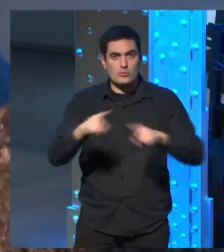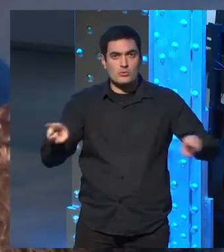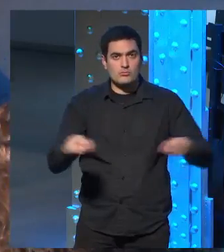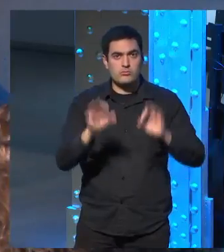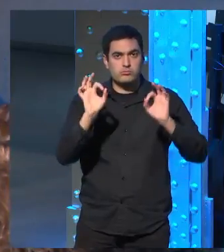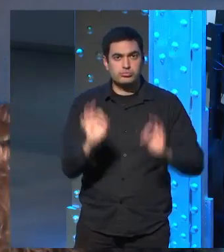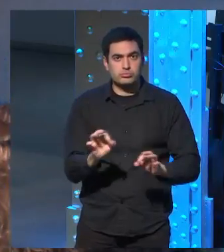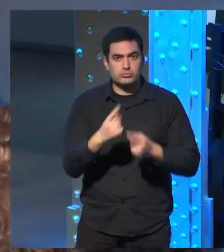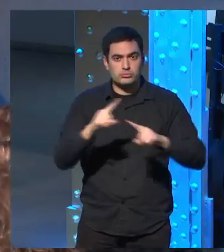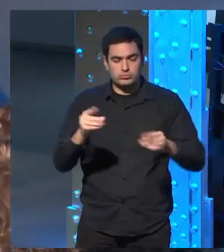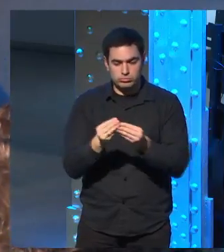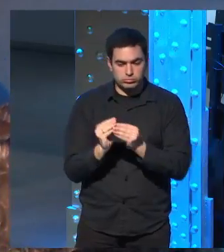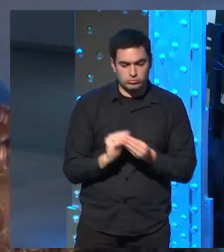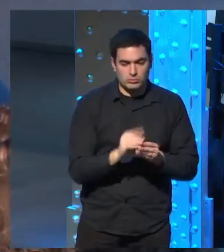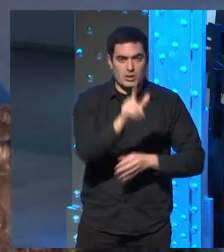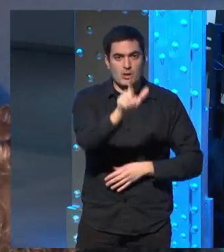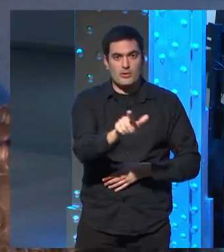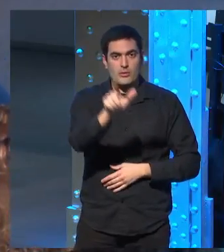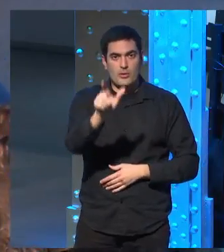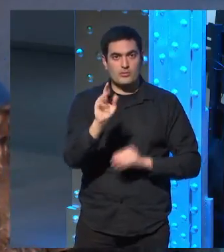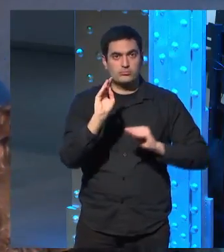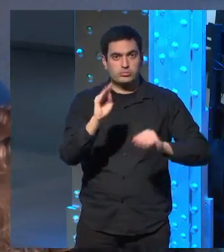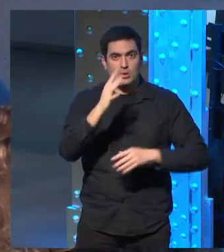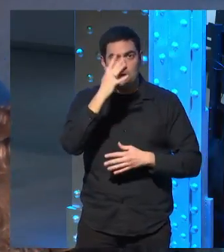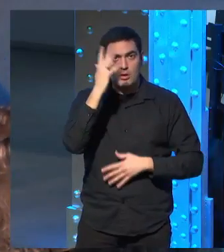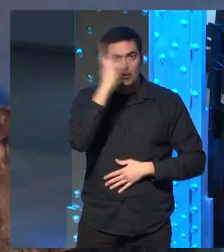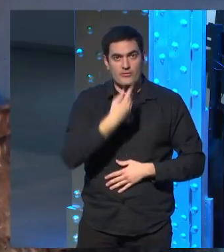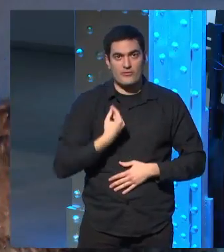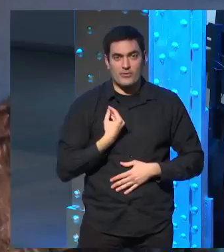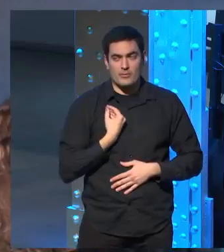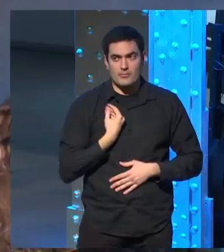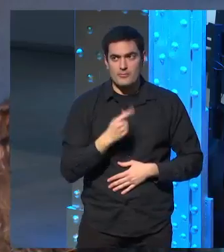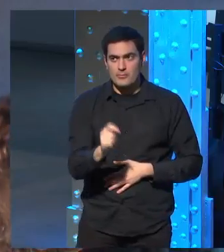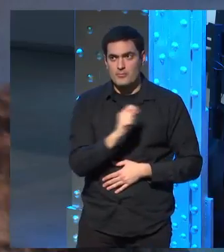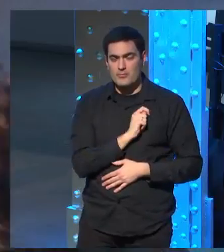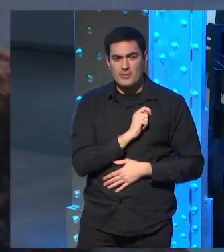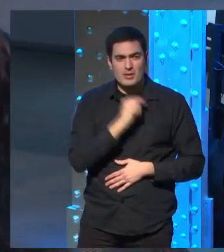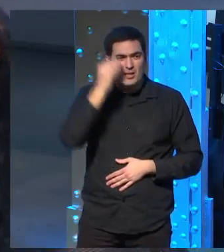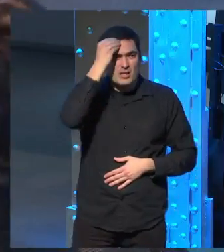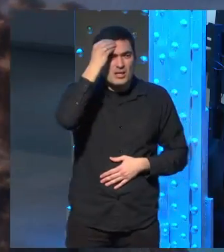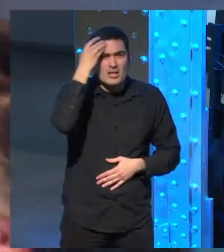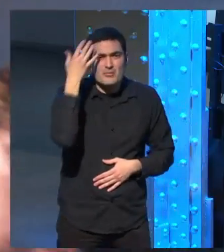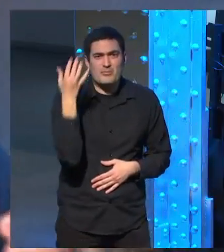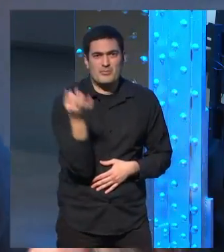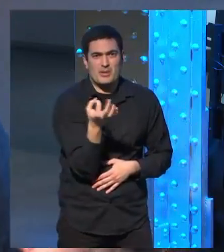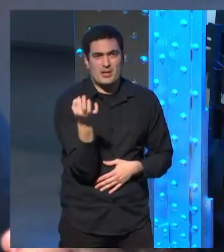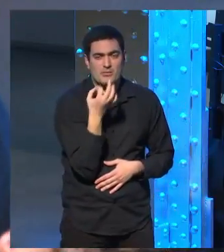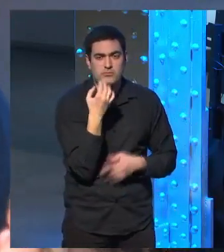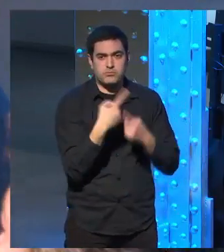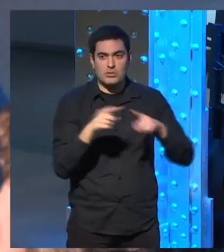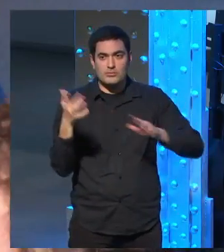¿no? Como compositor y como ciudadano. A mí me produce no sé qué pensáis vosotros. A diferencia de cuando